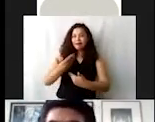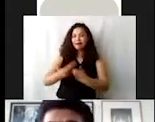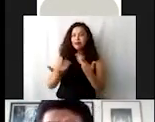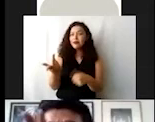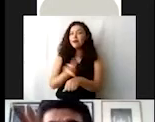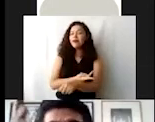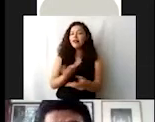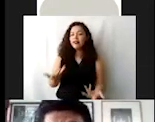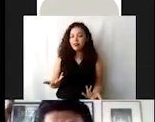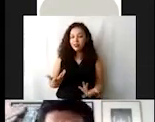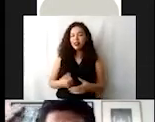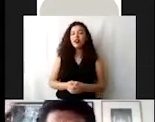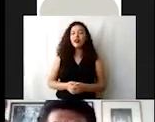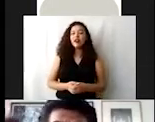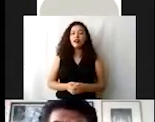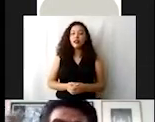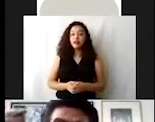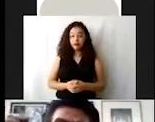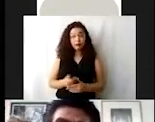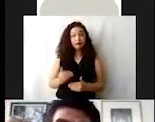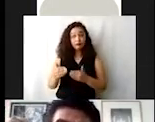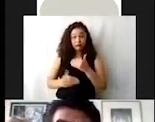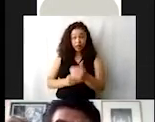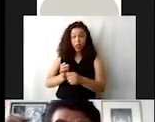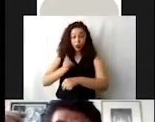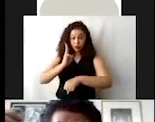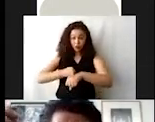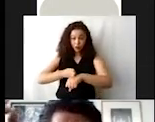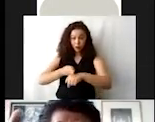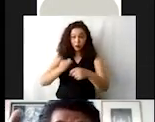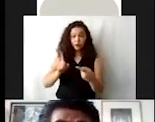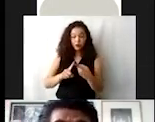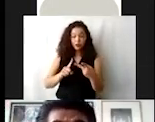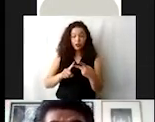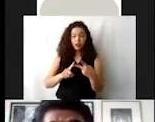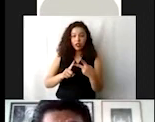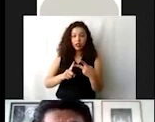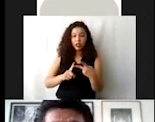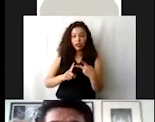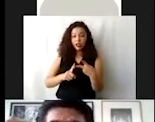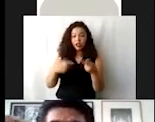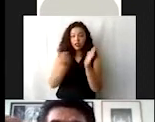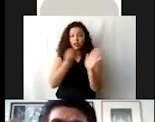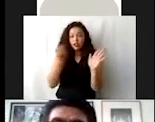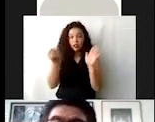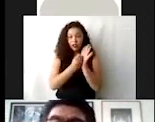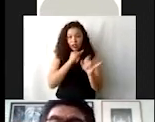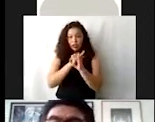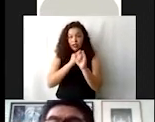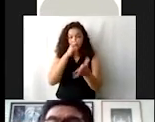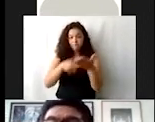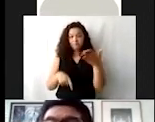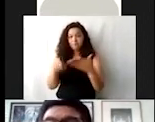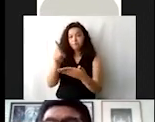Son consecuencias, pues, de multas, de la cancelación de los sellos digitales y peor aún que te